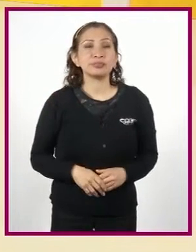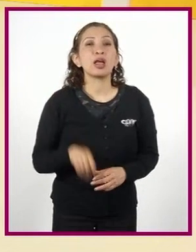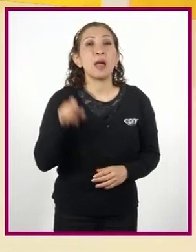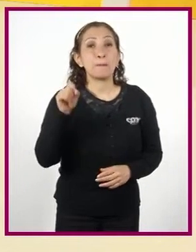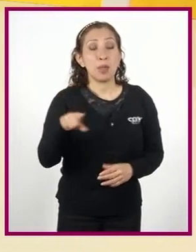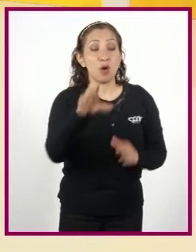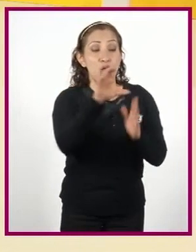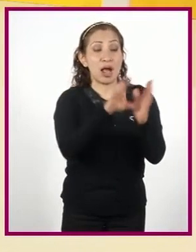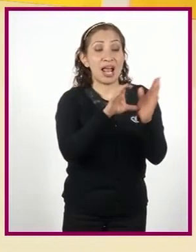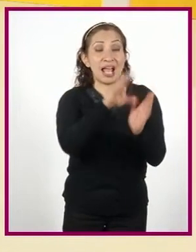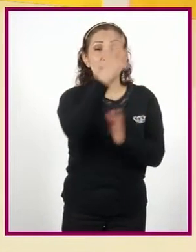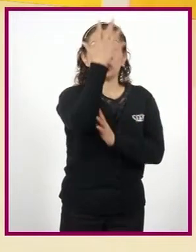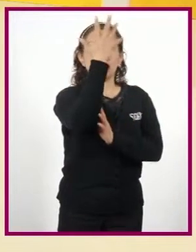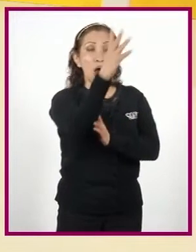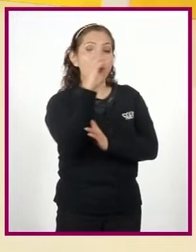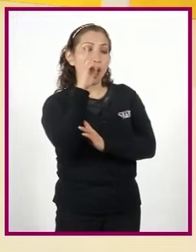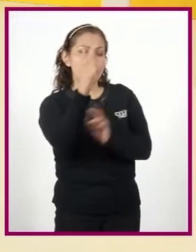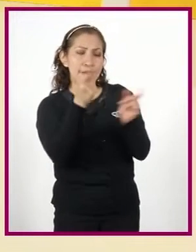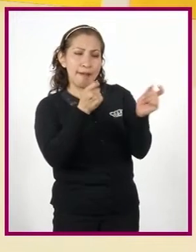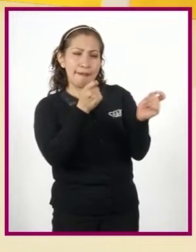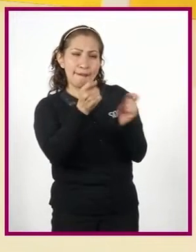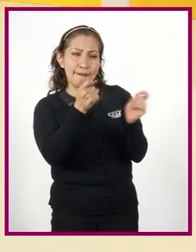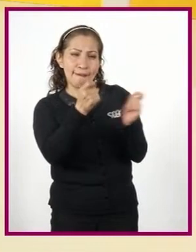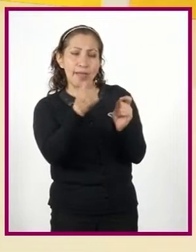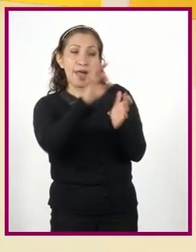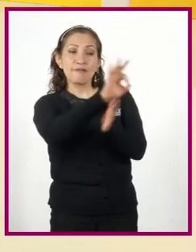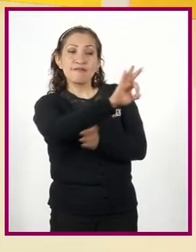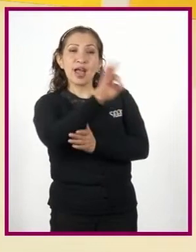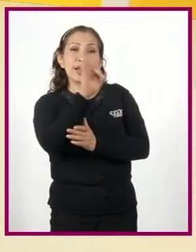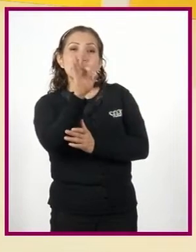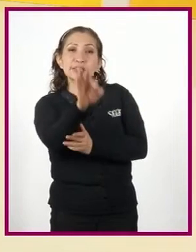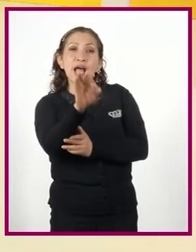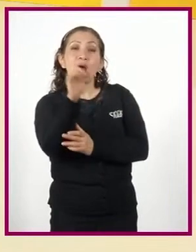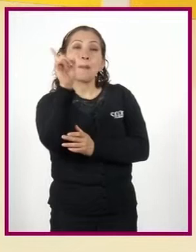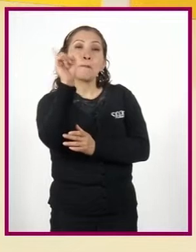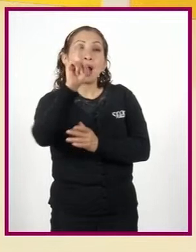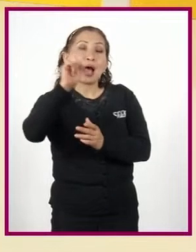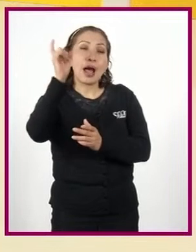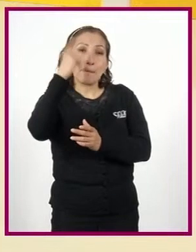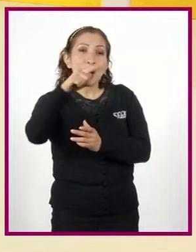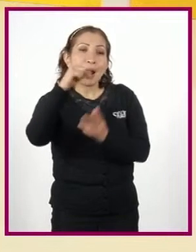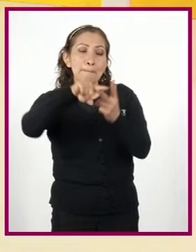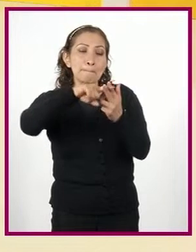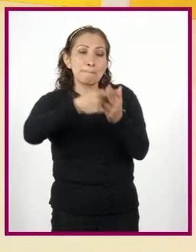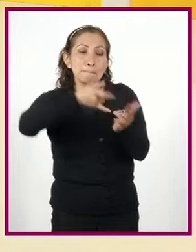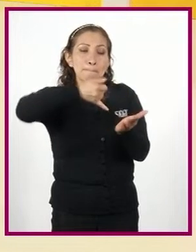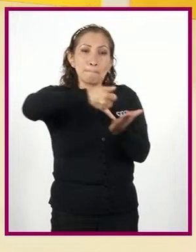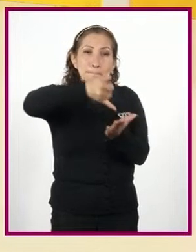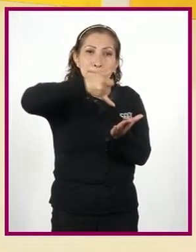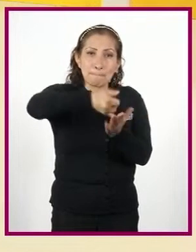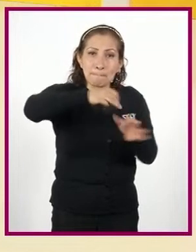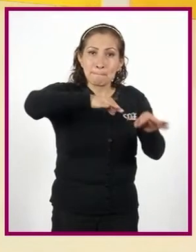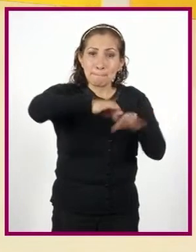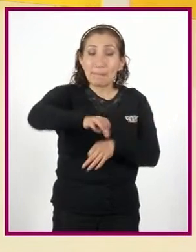el calendario solar regulaban la fecha de las cosechas. Constaba